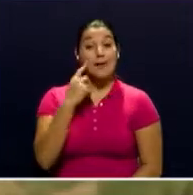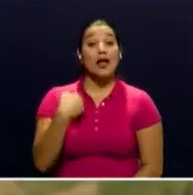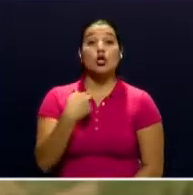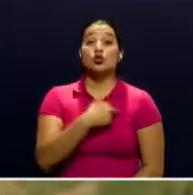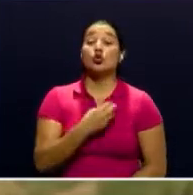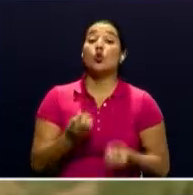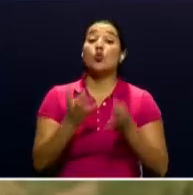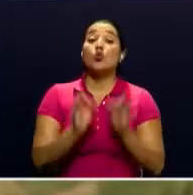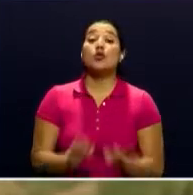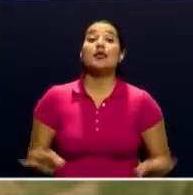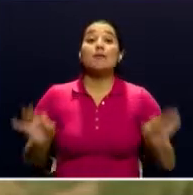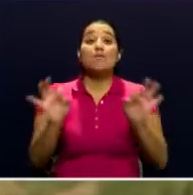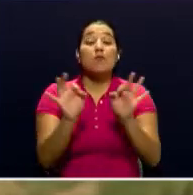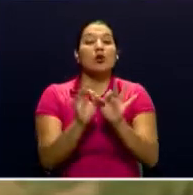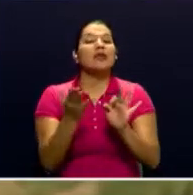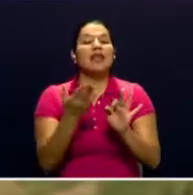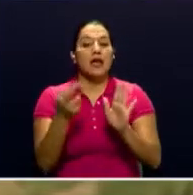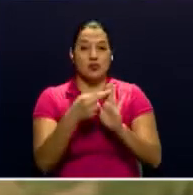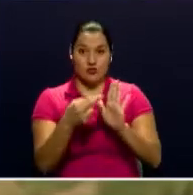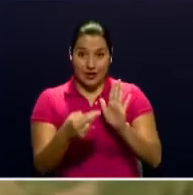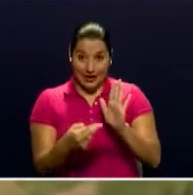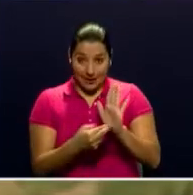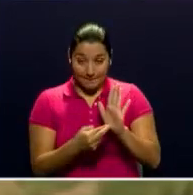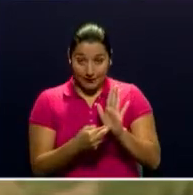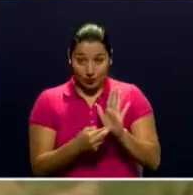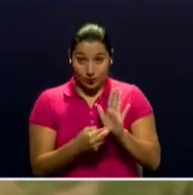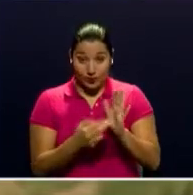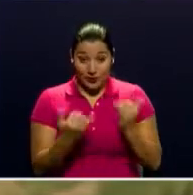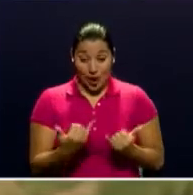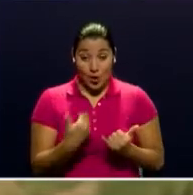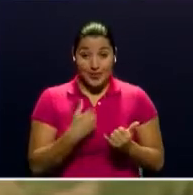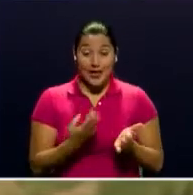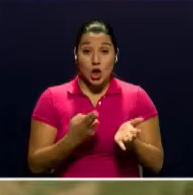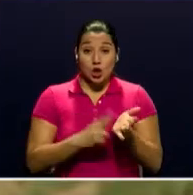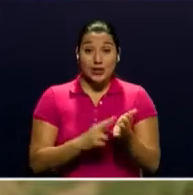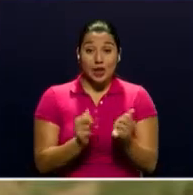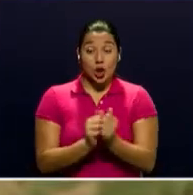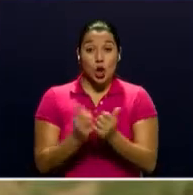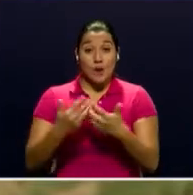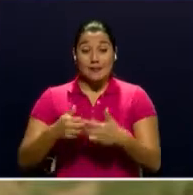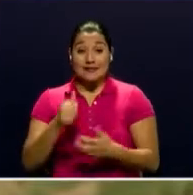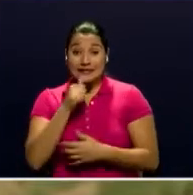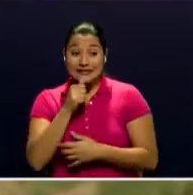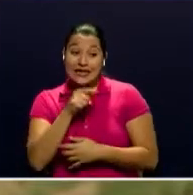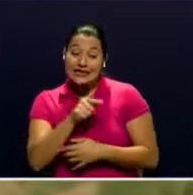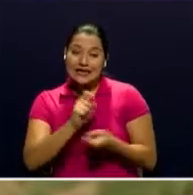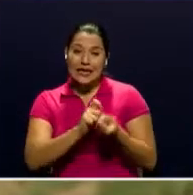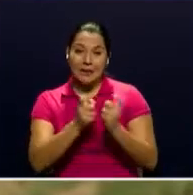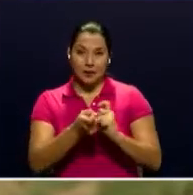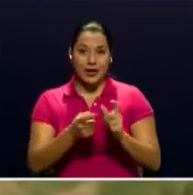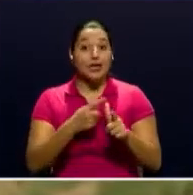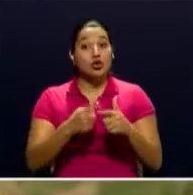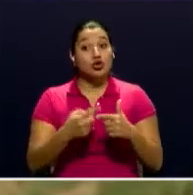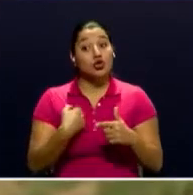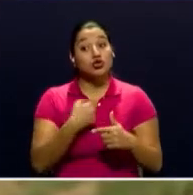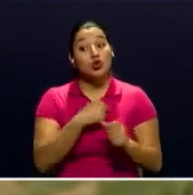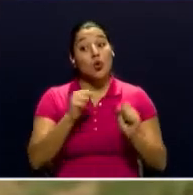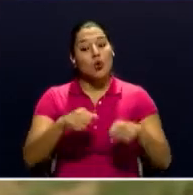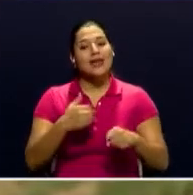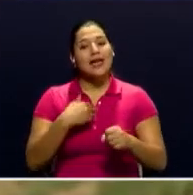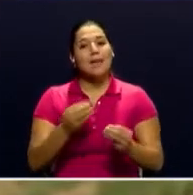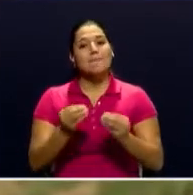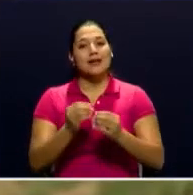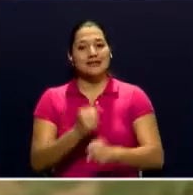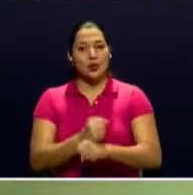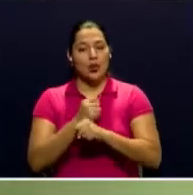es fundamental que el reglamento que alberga los contratos con los terceros sea modificado y de esa forma nosotros tengamos la seguridad jurídica a